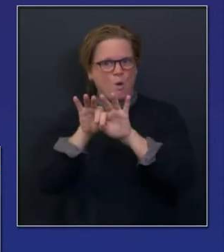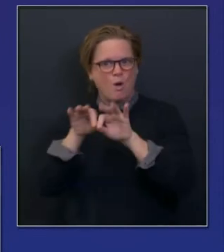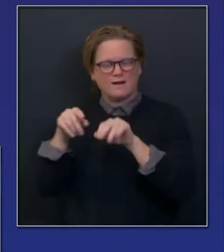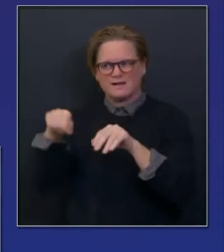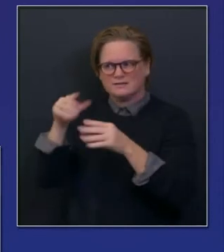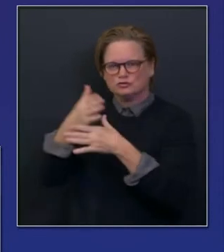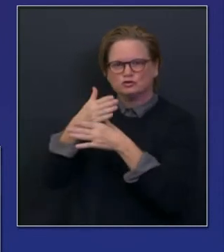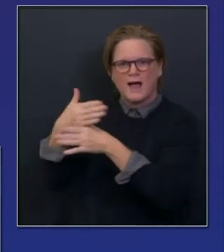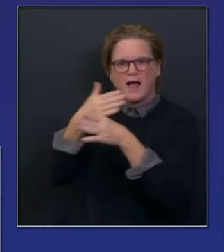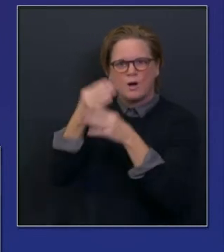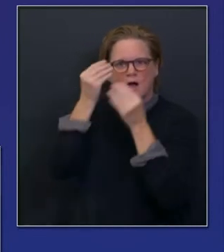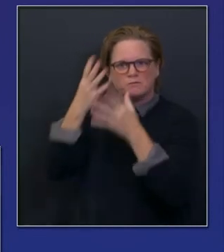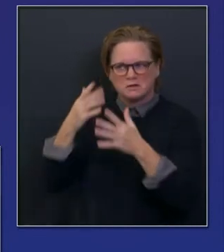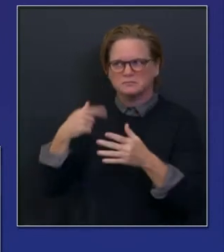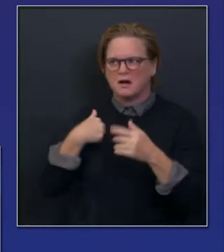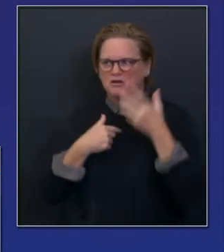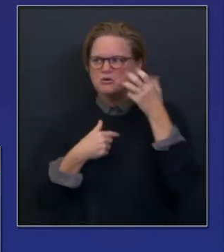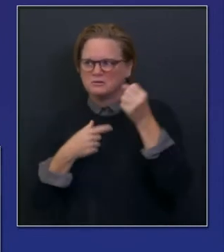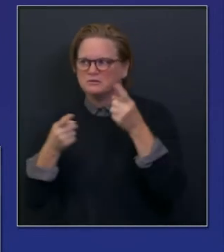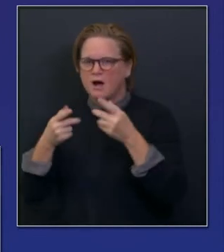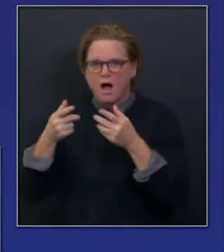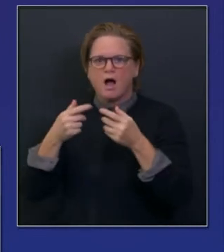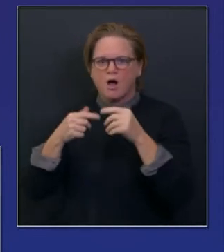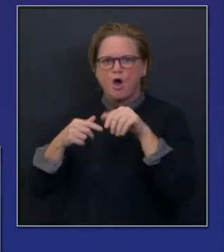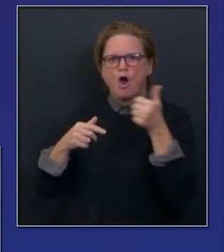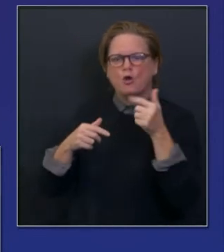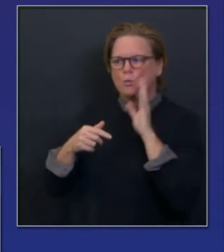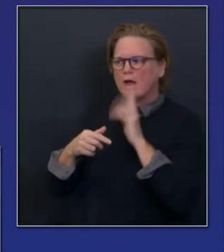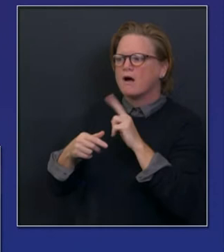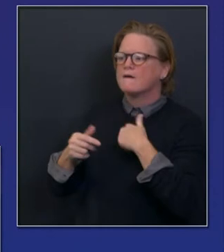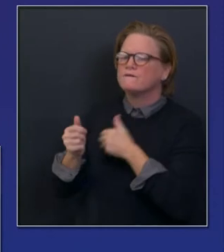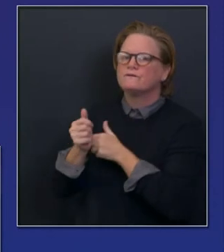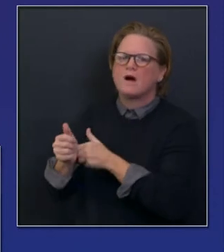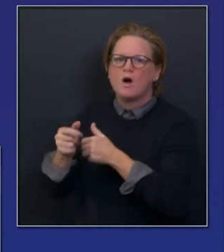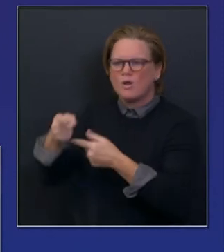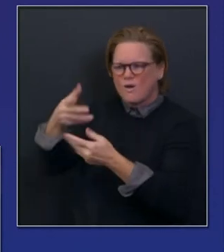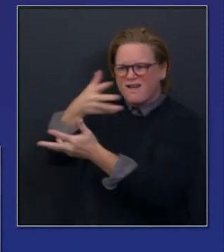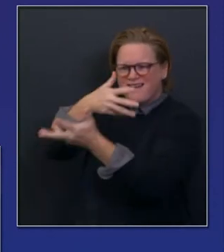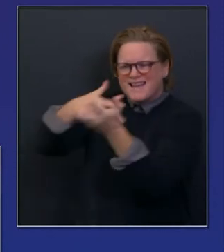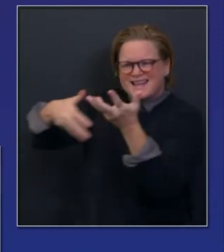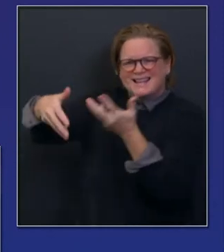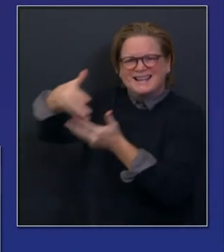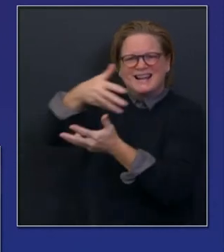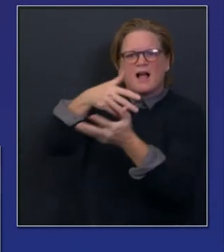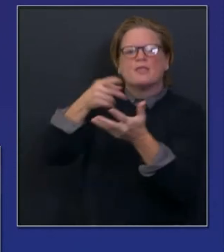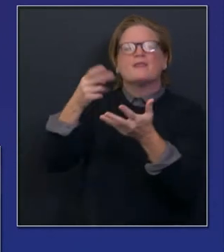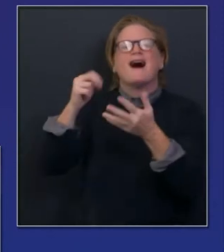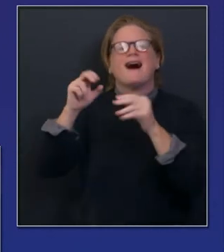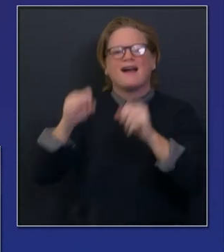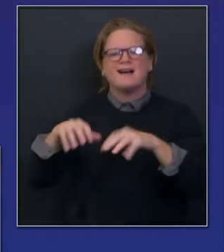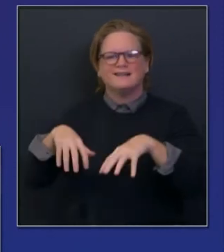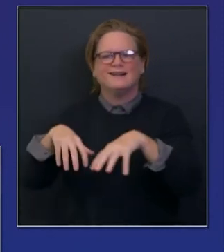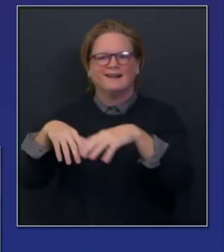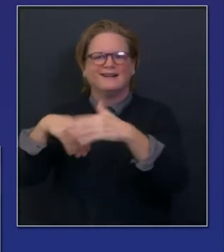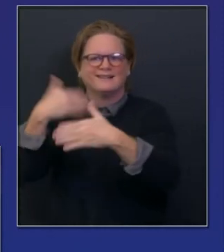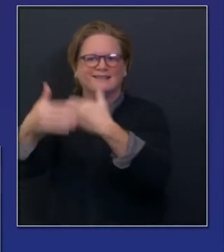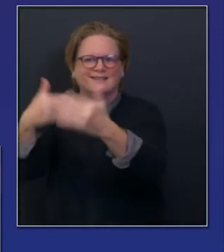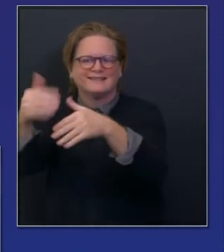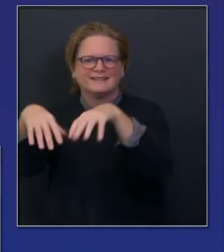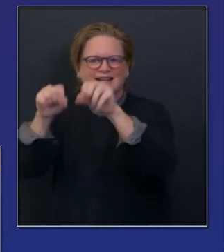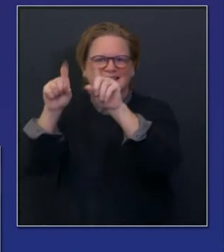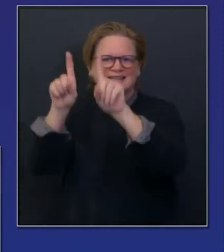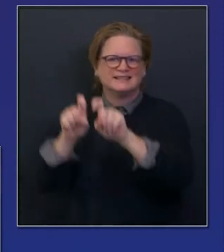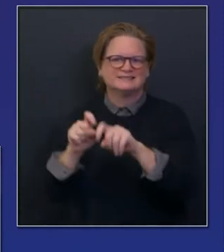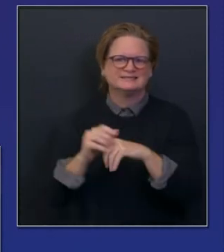organizaciones populares, mensajeros de confianza, líderes religiosos que serán fundamentales para difundir este